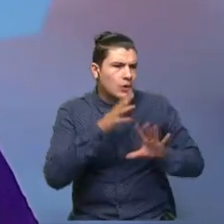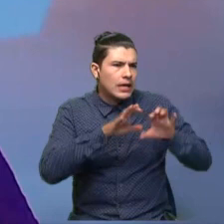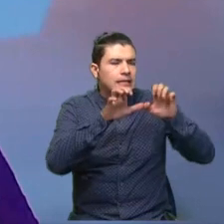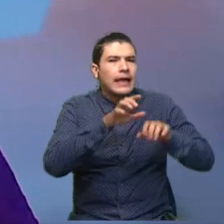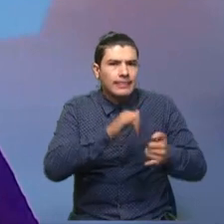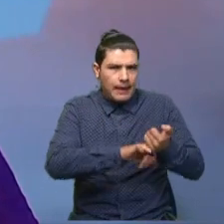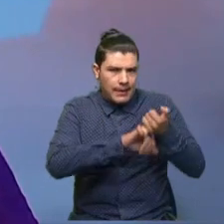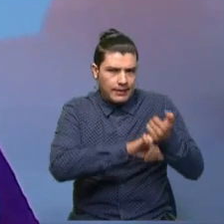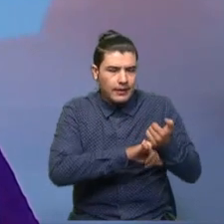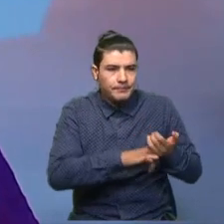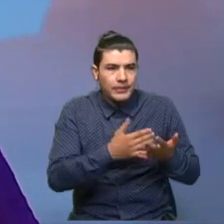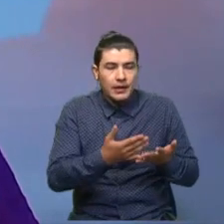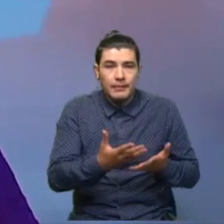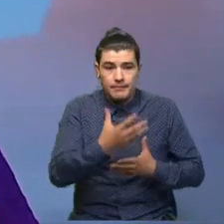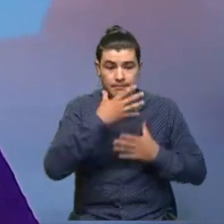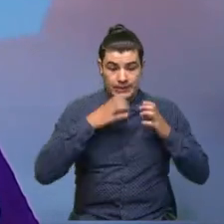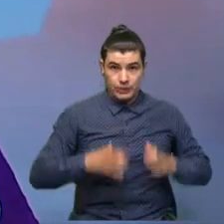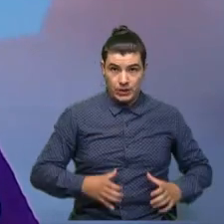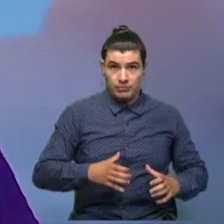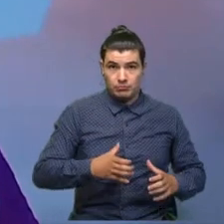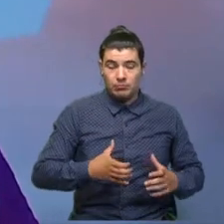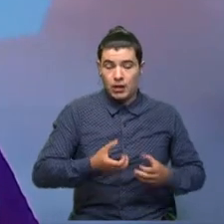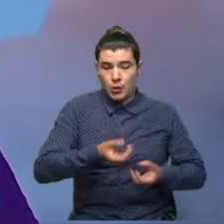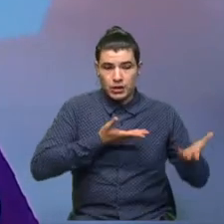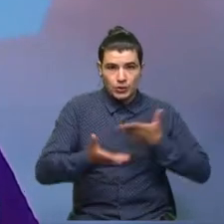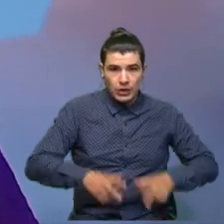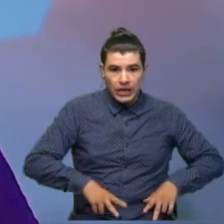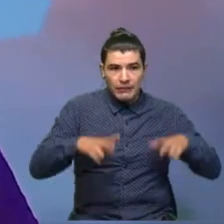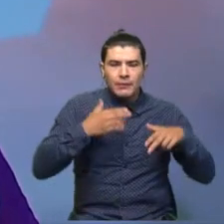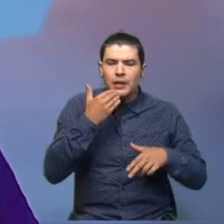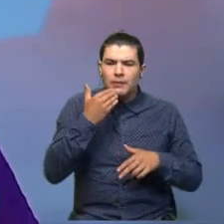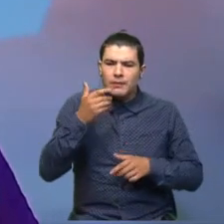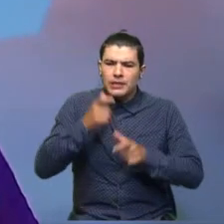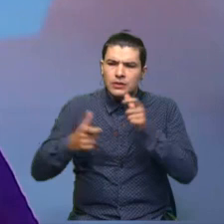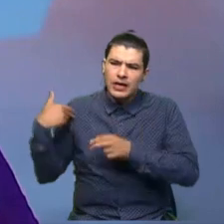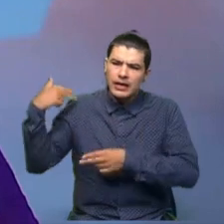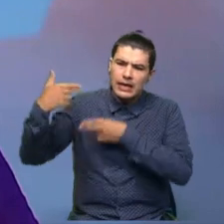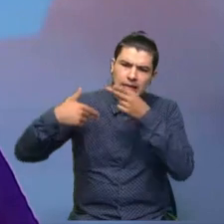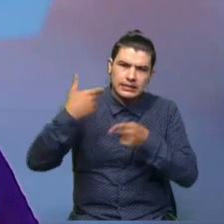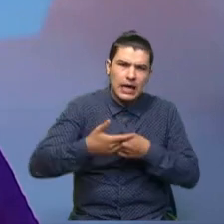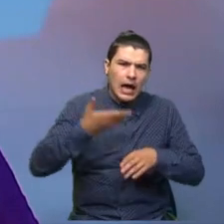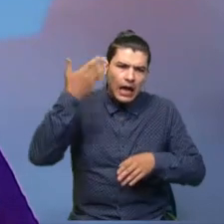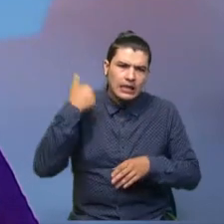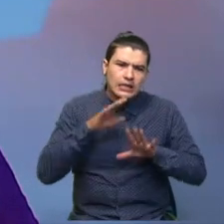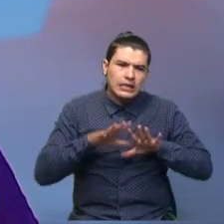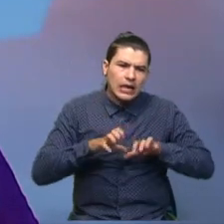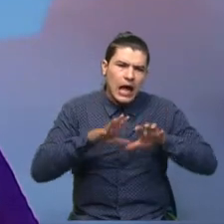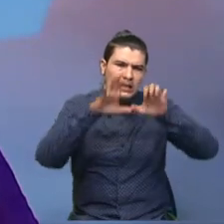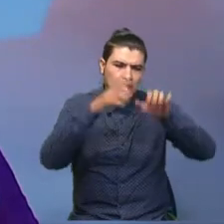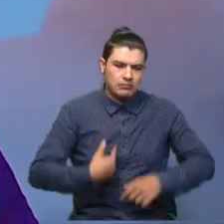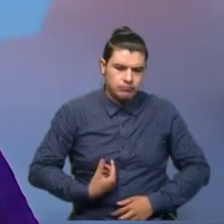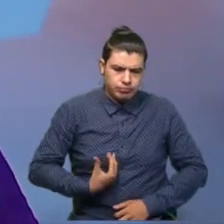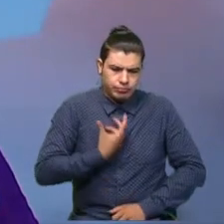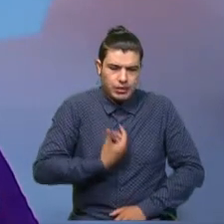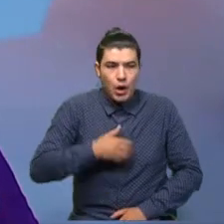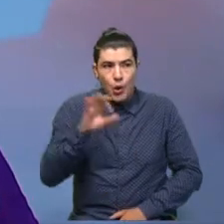tanto factores como del huésped, es decir, si el paciente tiene familiares directos que hayan sufrido de cáncer gastrointestinal